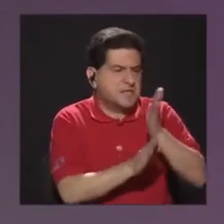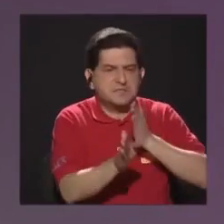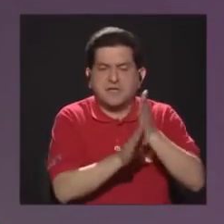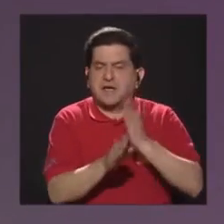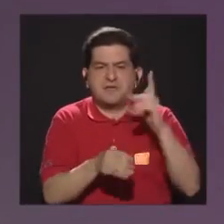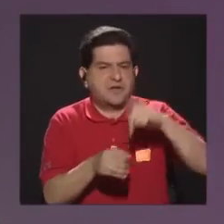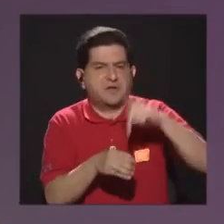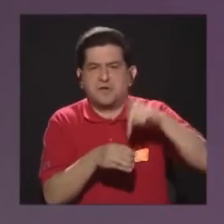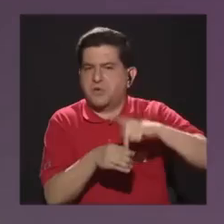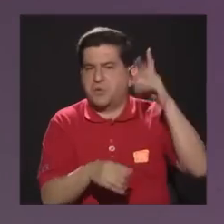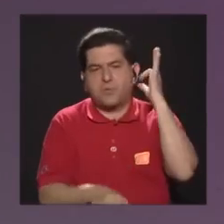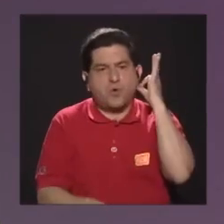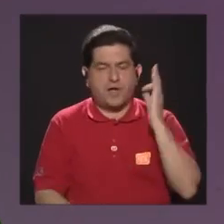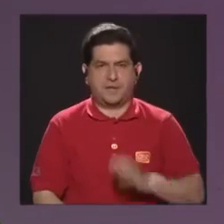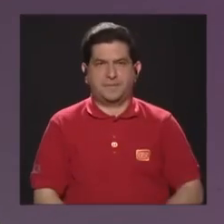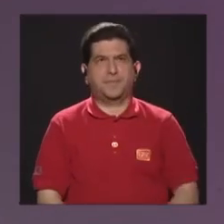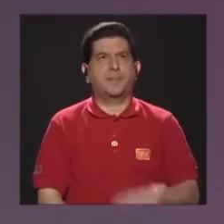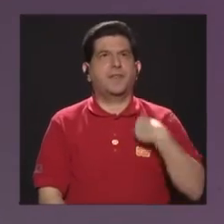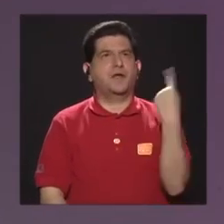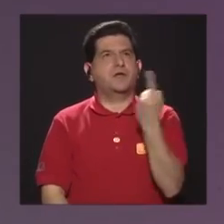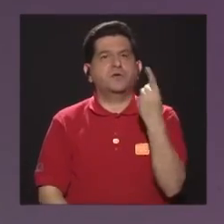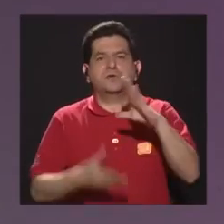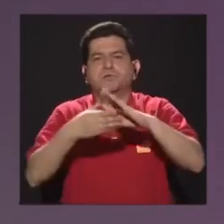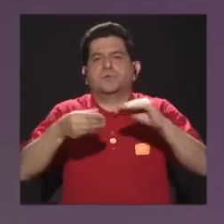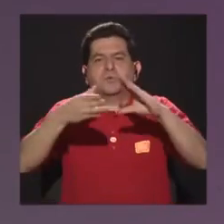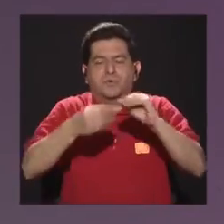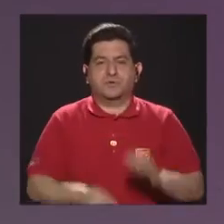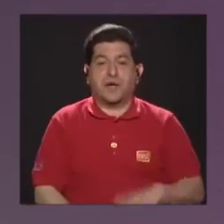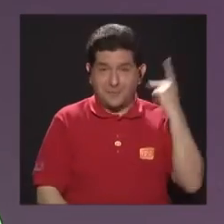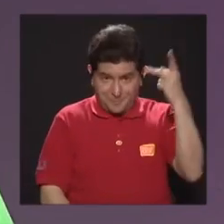para mujeres. Yo siempre cuento cuando...